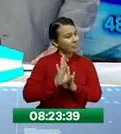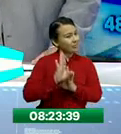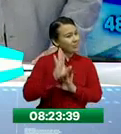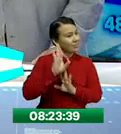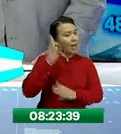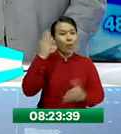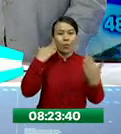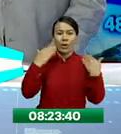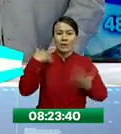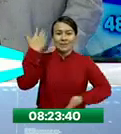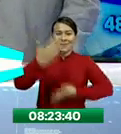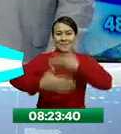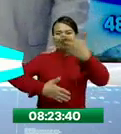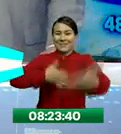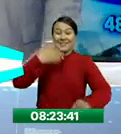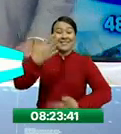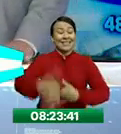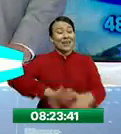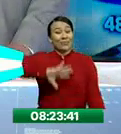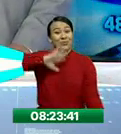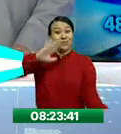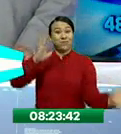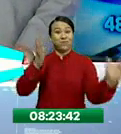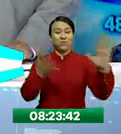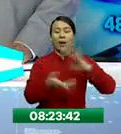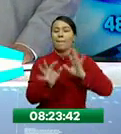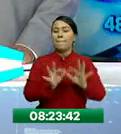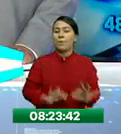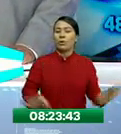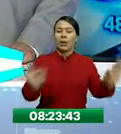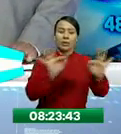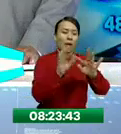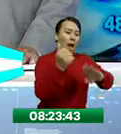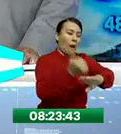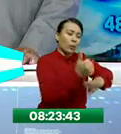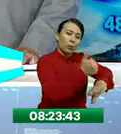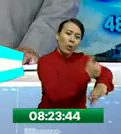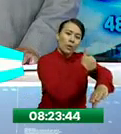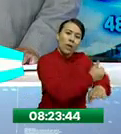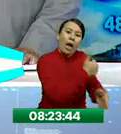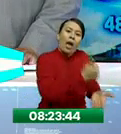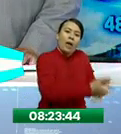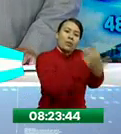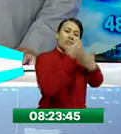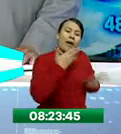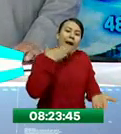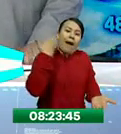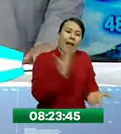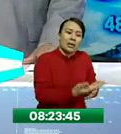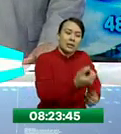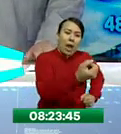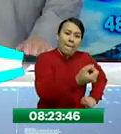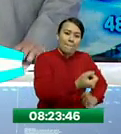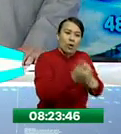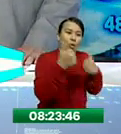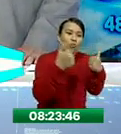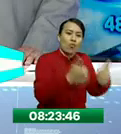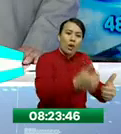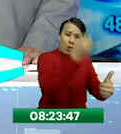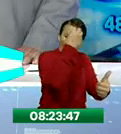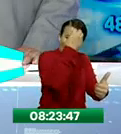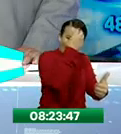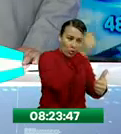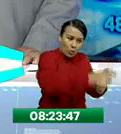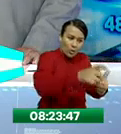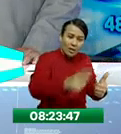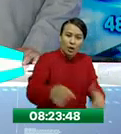a pasos agigantados, gracias a sus autoridades, gracias a sus hijos de buen comportamiento. No